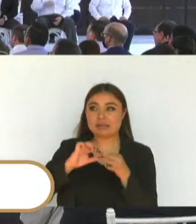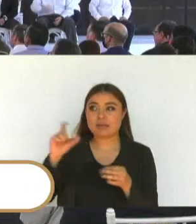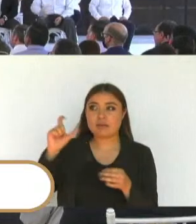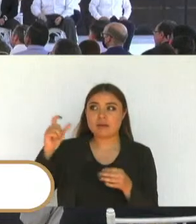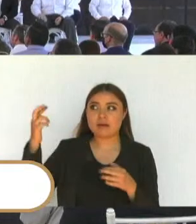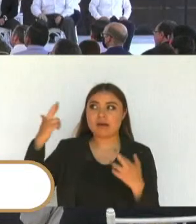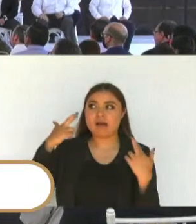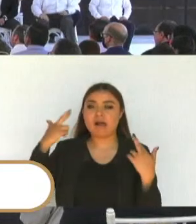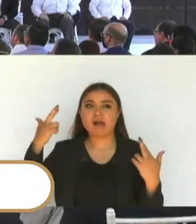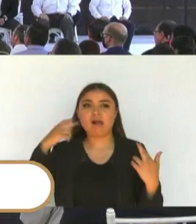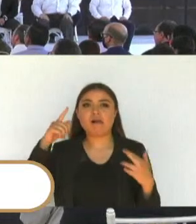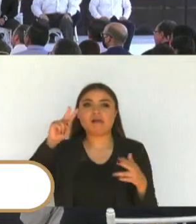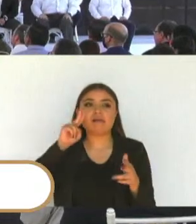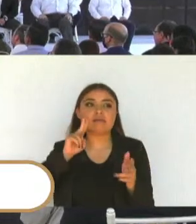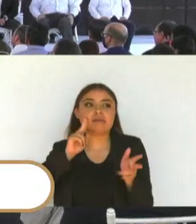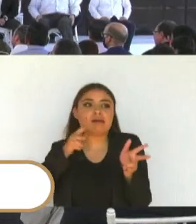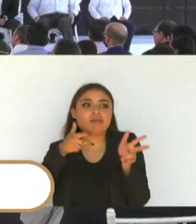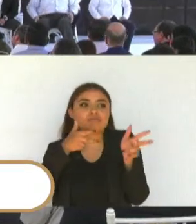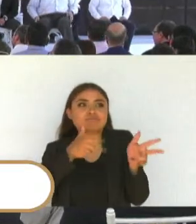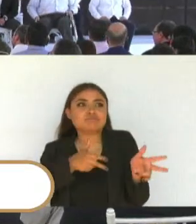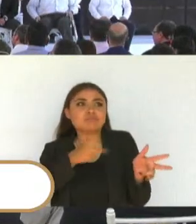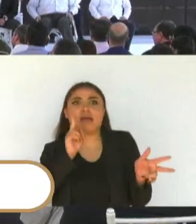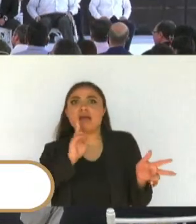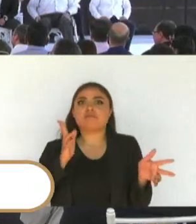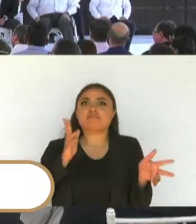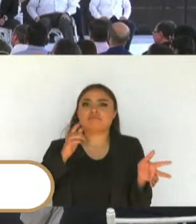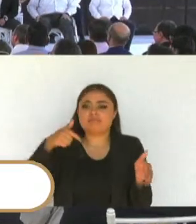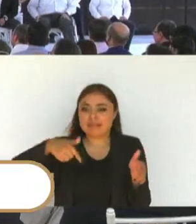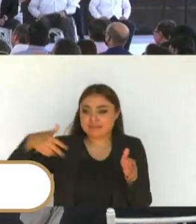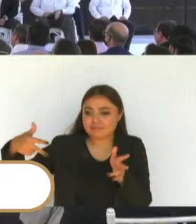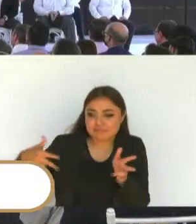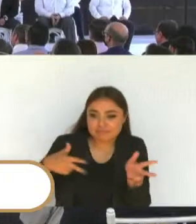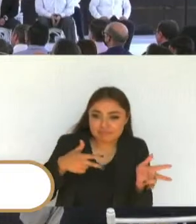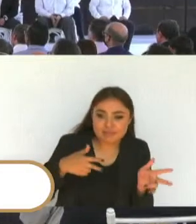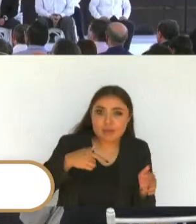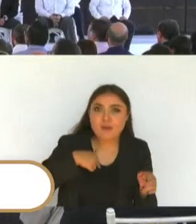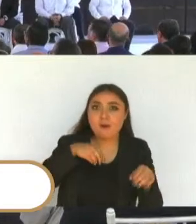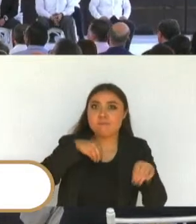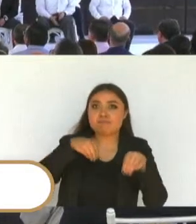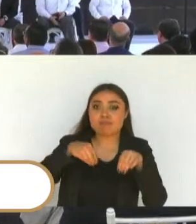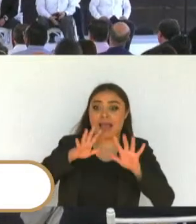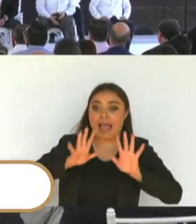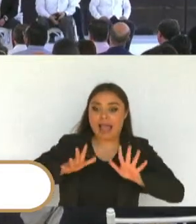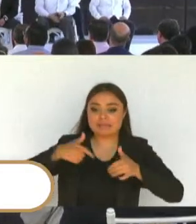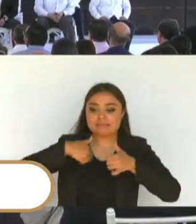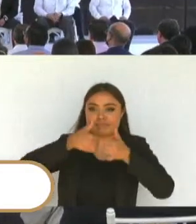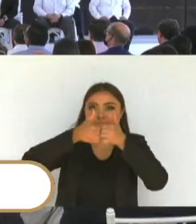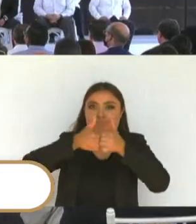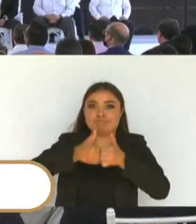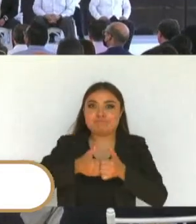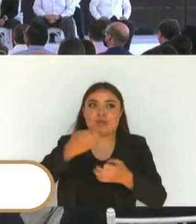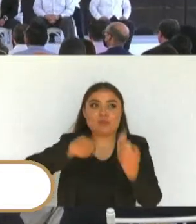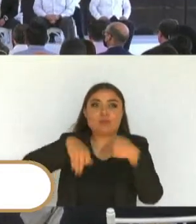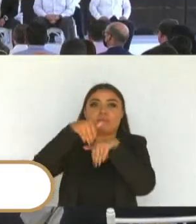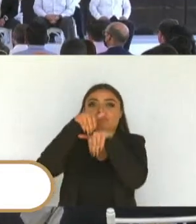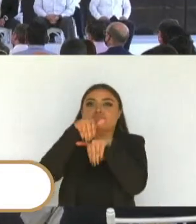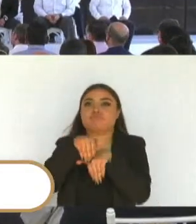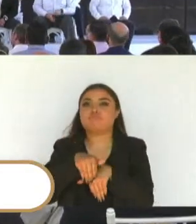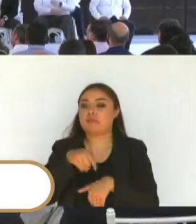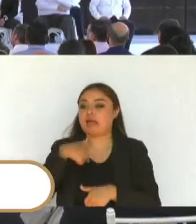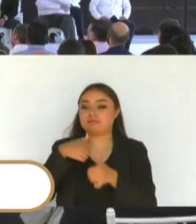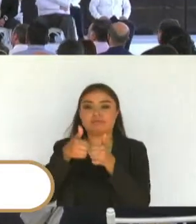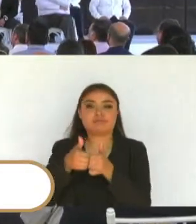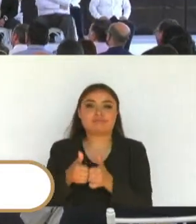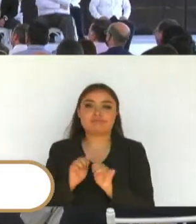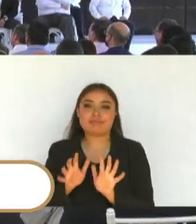no sabíamos si las vías pasaban por aquí, pero no había que moverse de aquí, así que todos obedecimos aquí sus